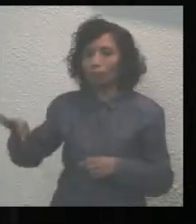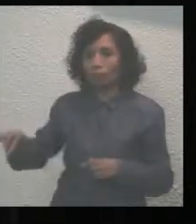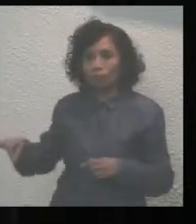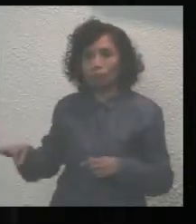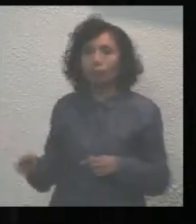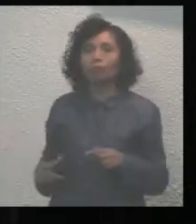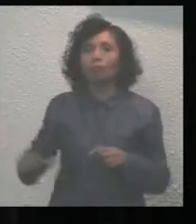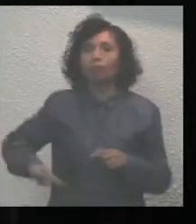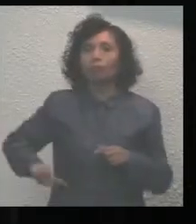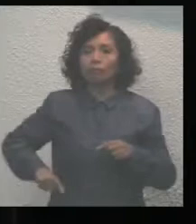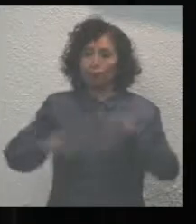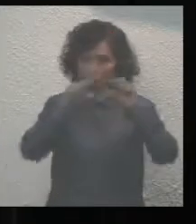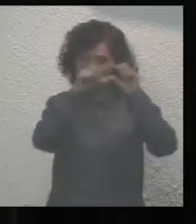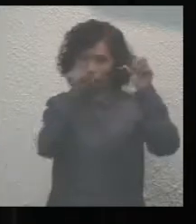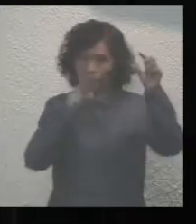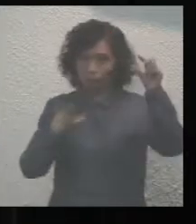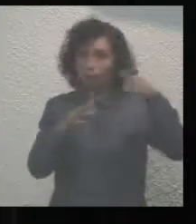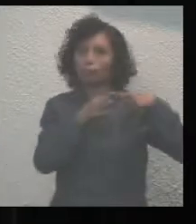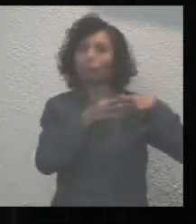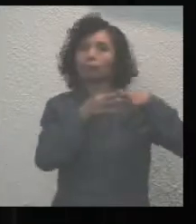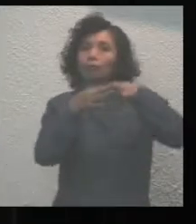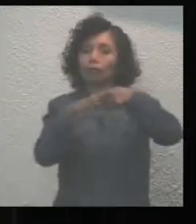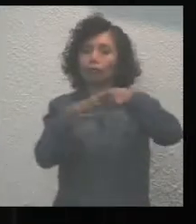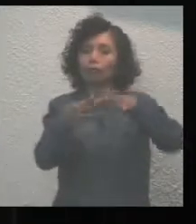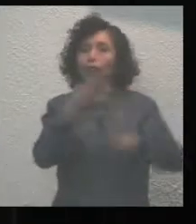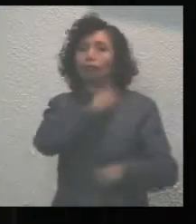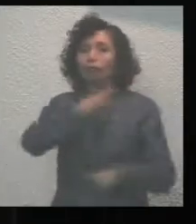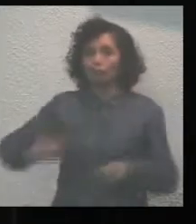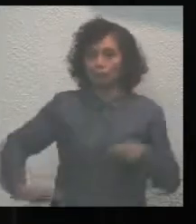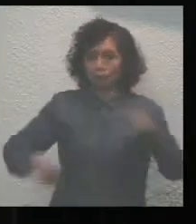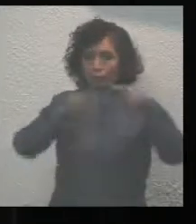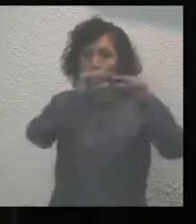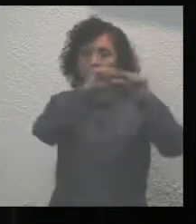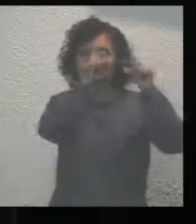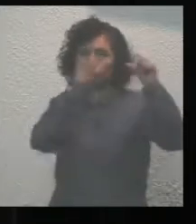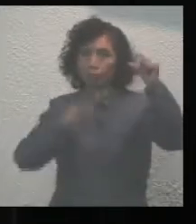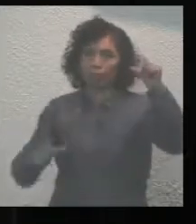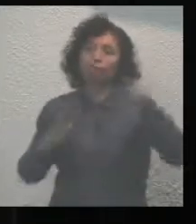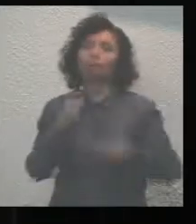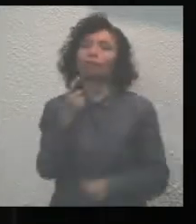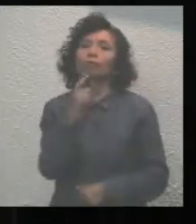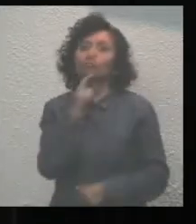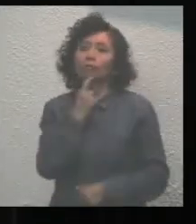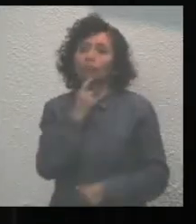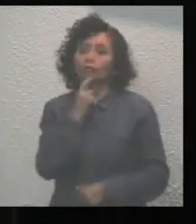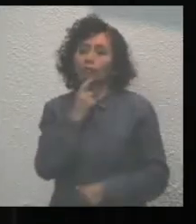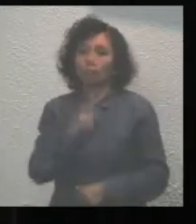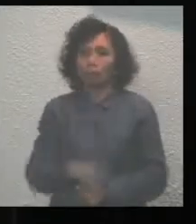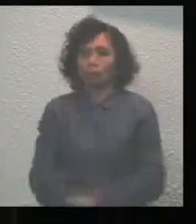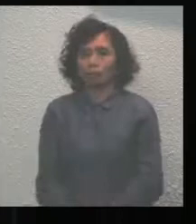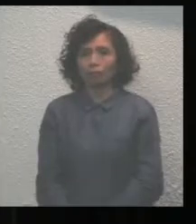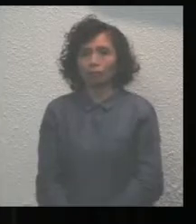México, en representación del presidente de la República, licenciado Andrés Manuel López Obrador.